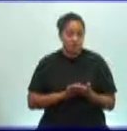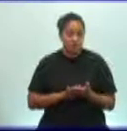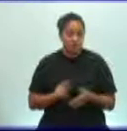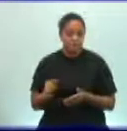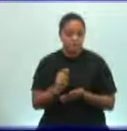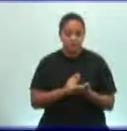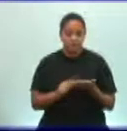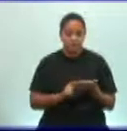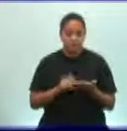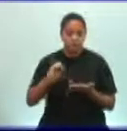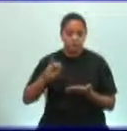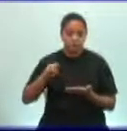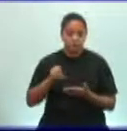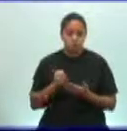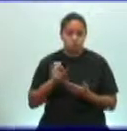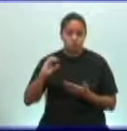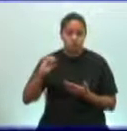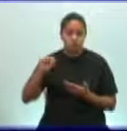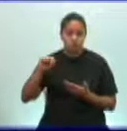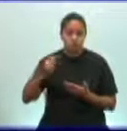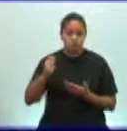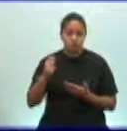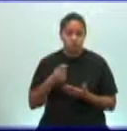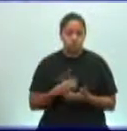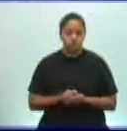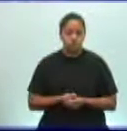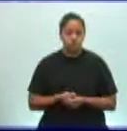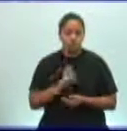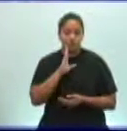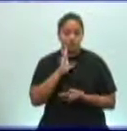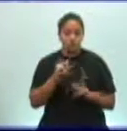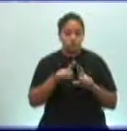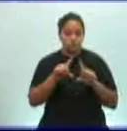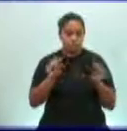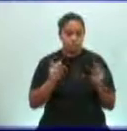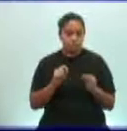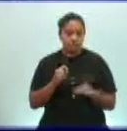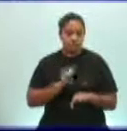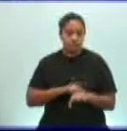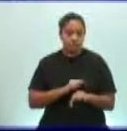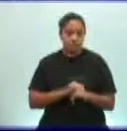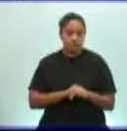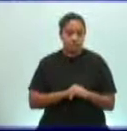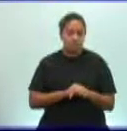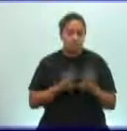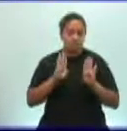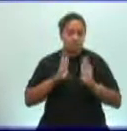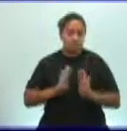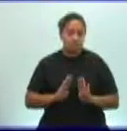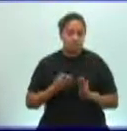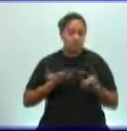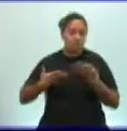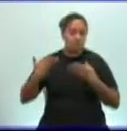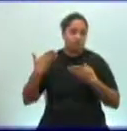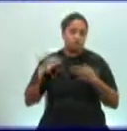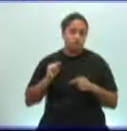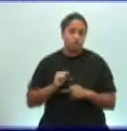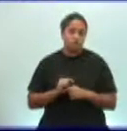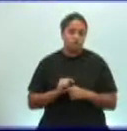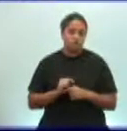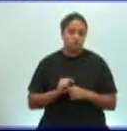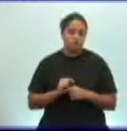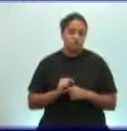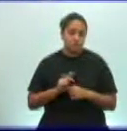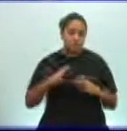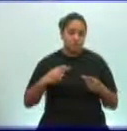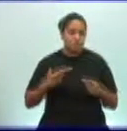las contracciones, dice el párrafo. El tiempo ni se detiene ni retrocede y volver atrás es imposible. La